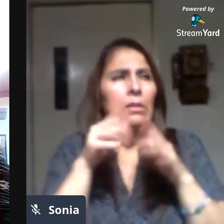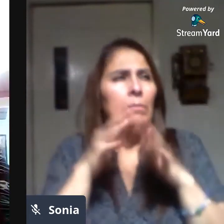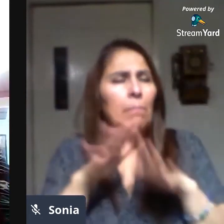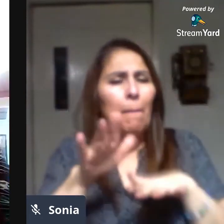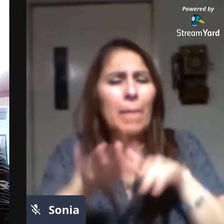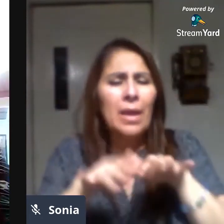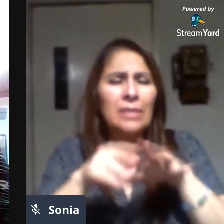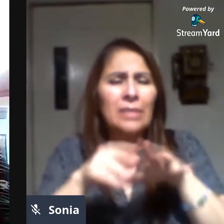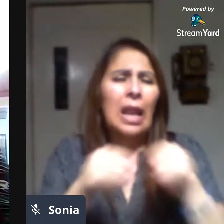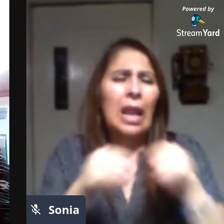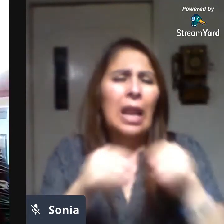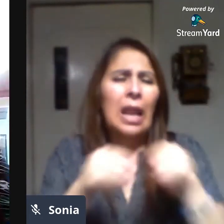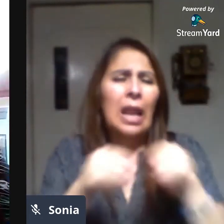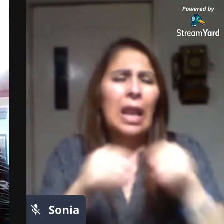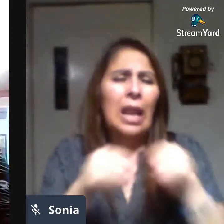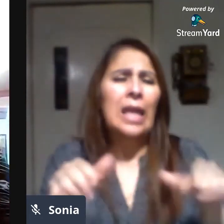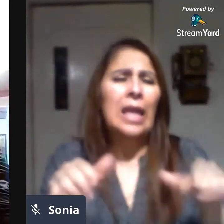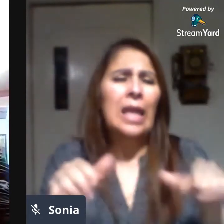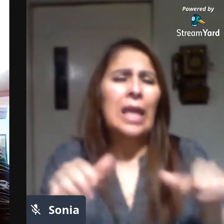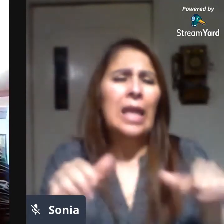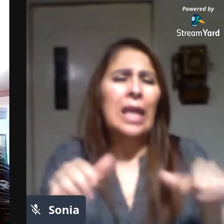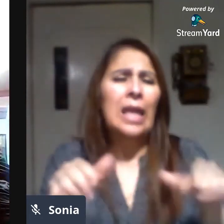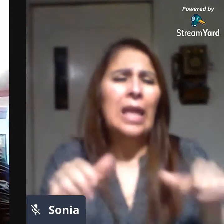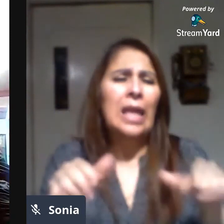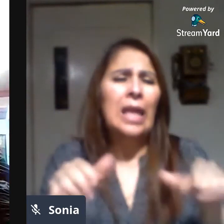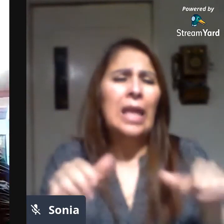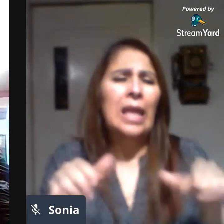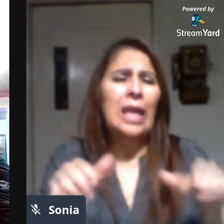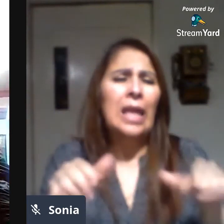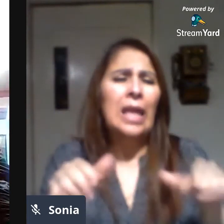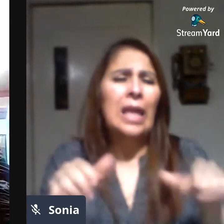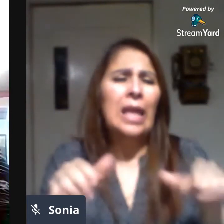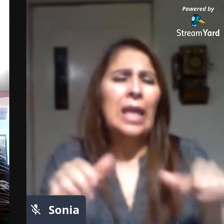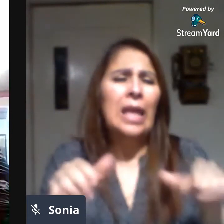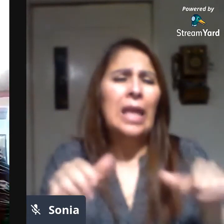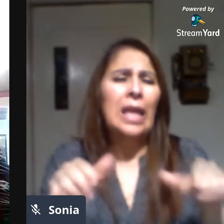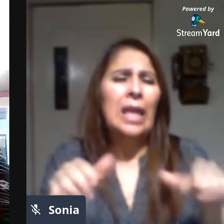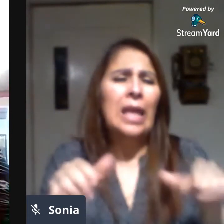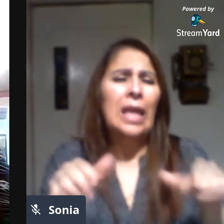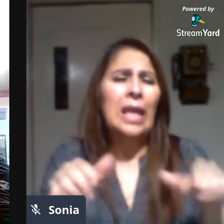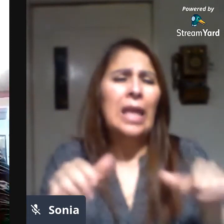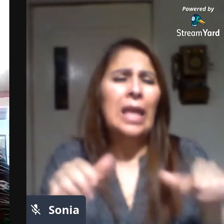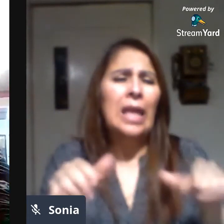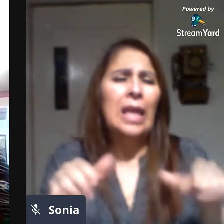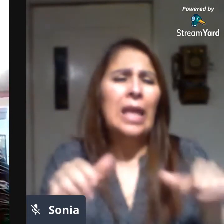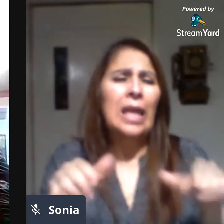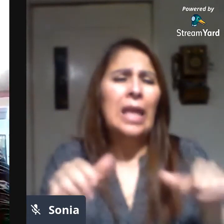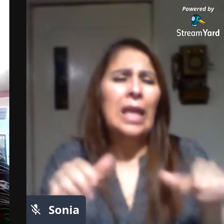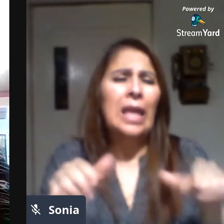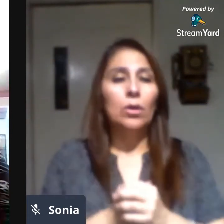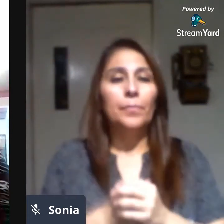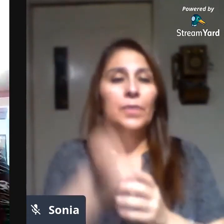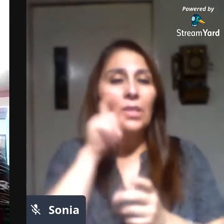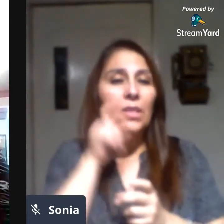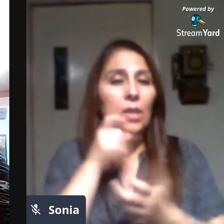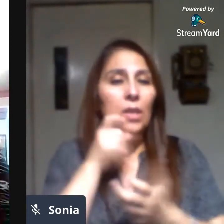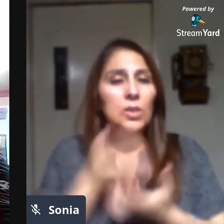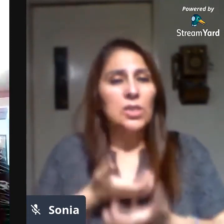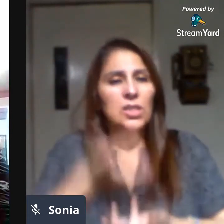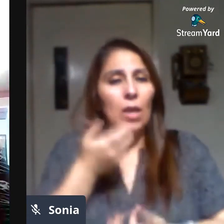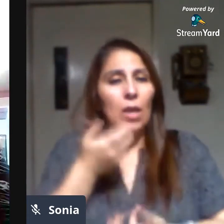senos viejos sexo seco rostros tristes cuerpo muerto